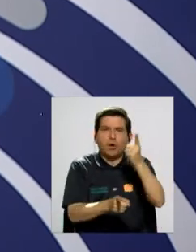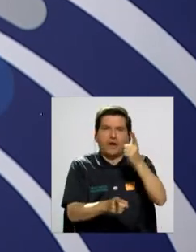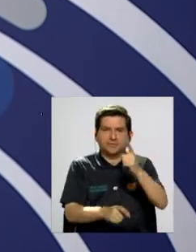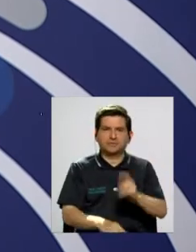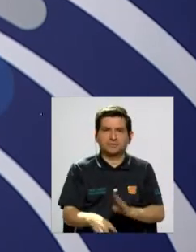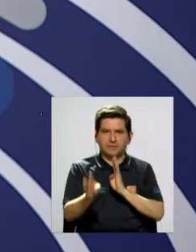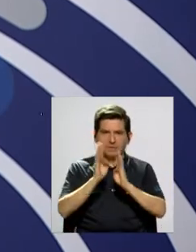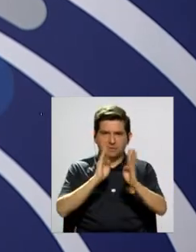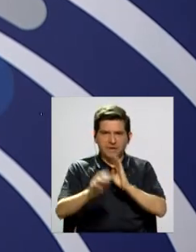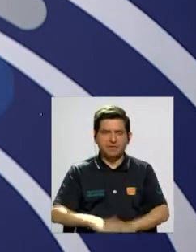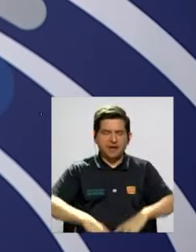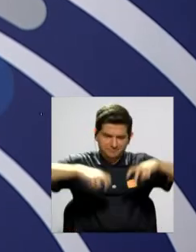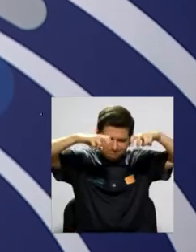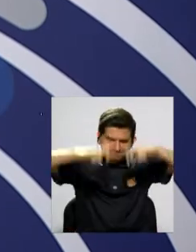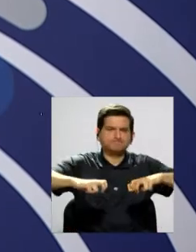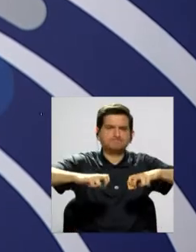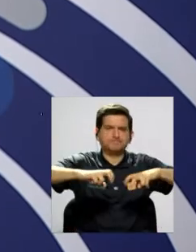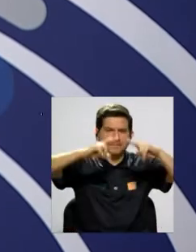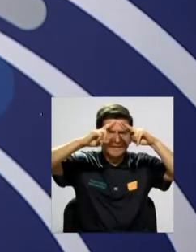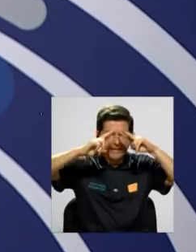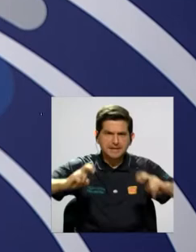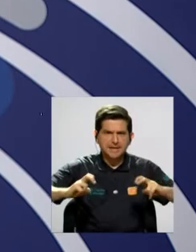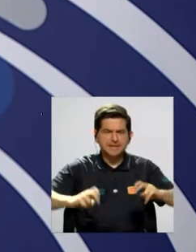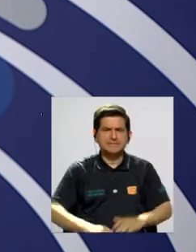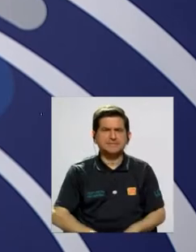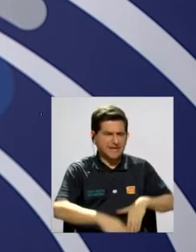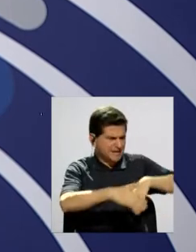plantear, sentémonos a analizar qué es lo que